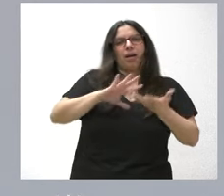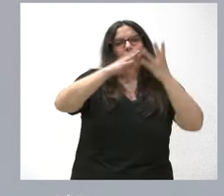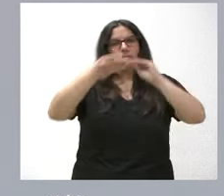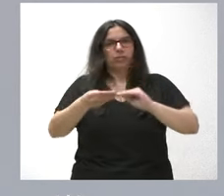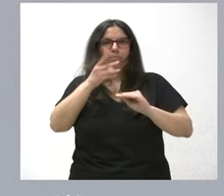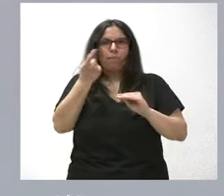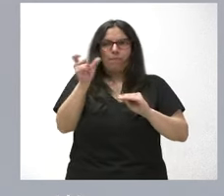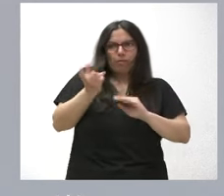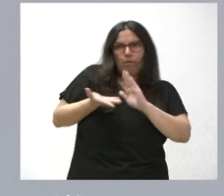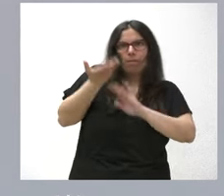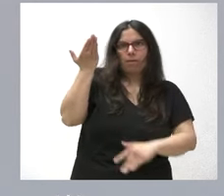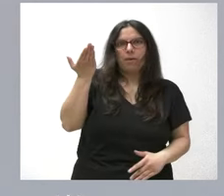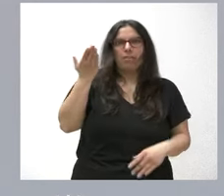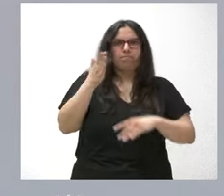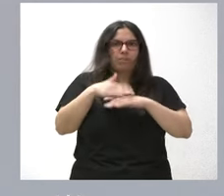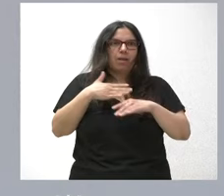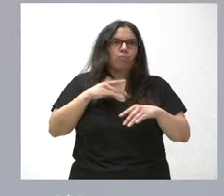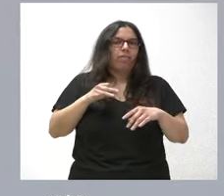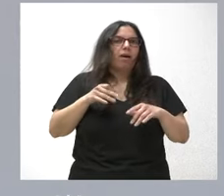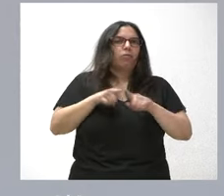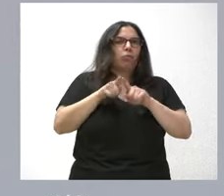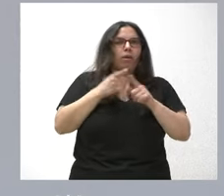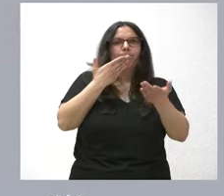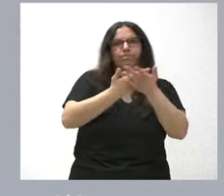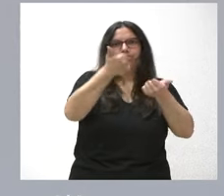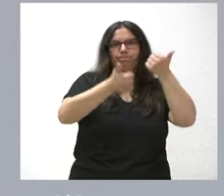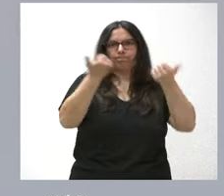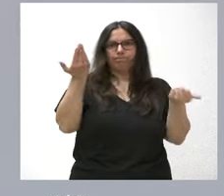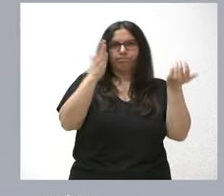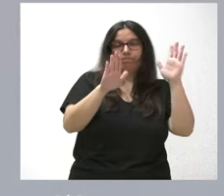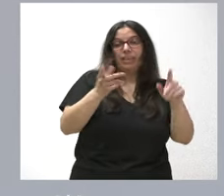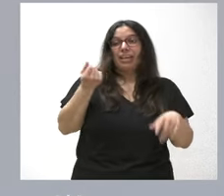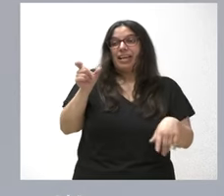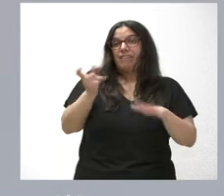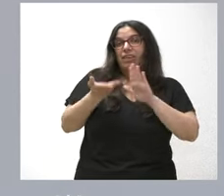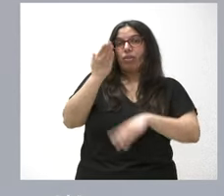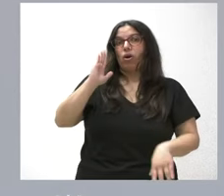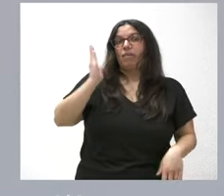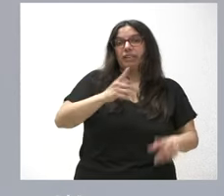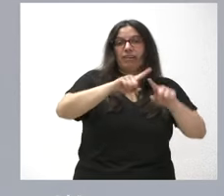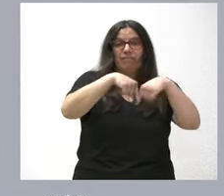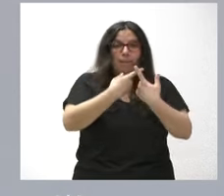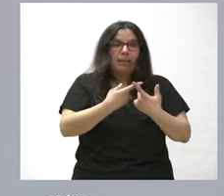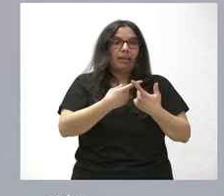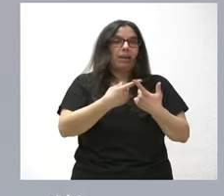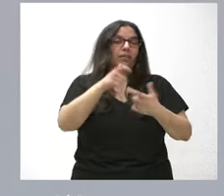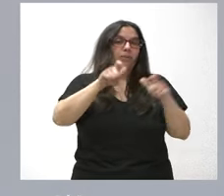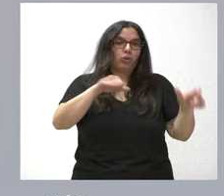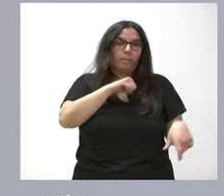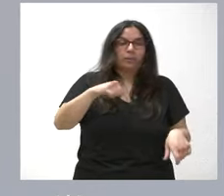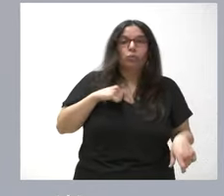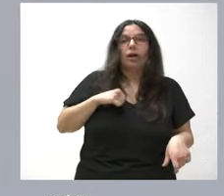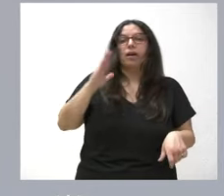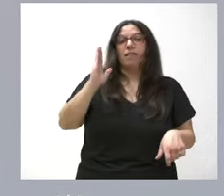inflación para acceder a estas cuestiones. Es verdad que la inflación afecta pues, a los familiares, las familias concretas, afecta a